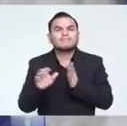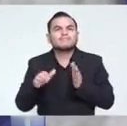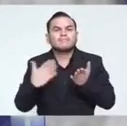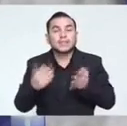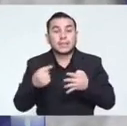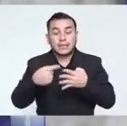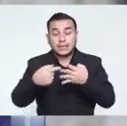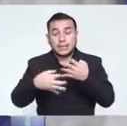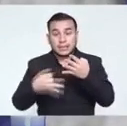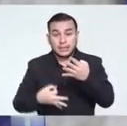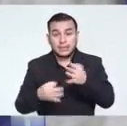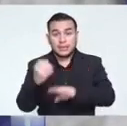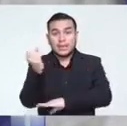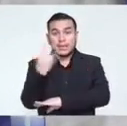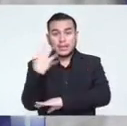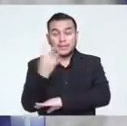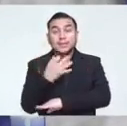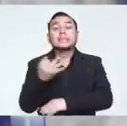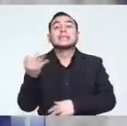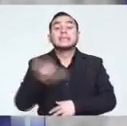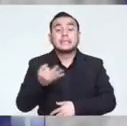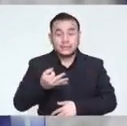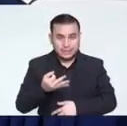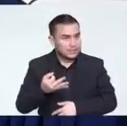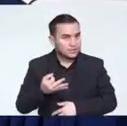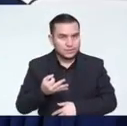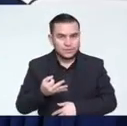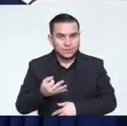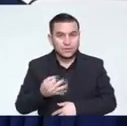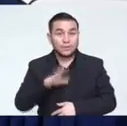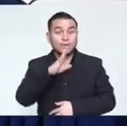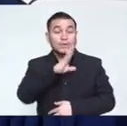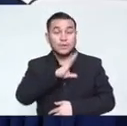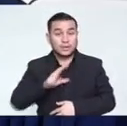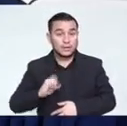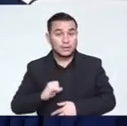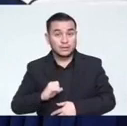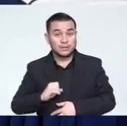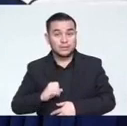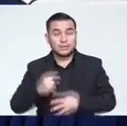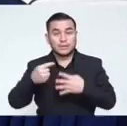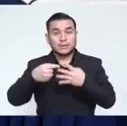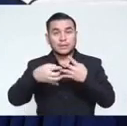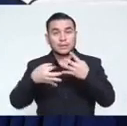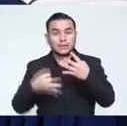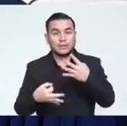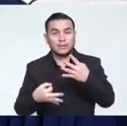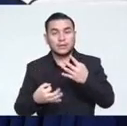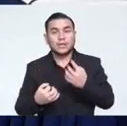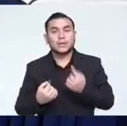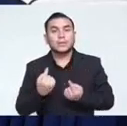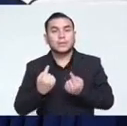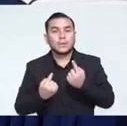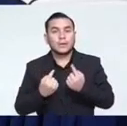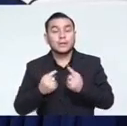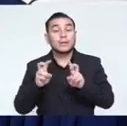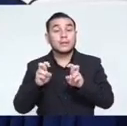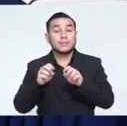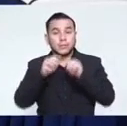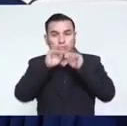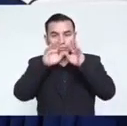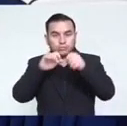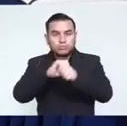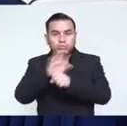ley de emergencia la necesita el país o no. Estamos hablando de la ley de la pandemia y la ley